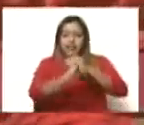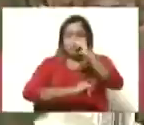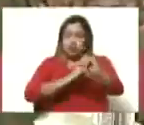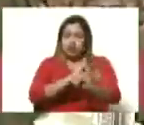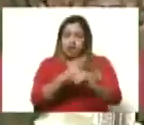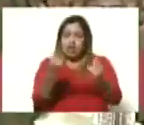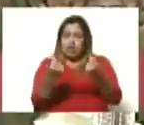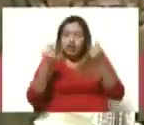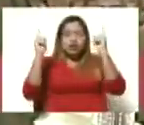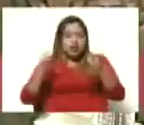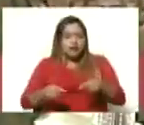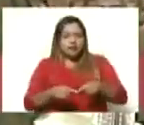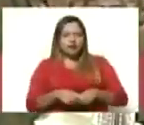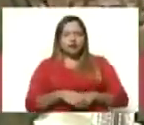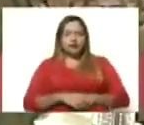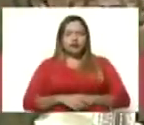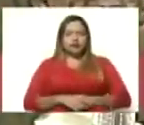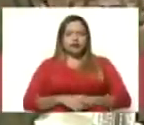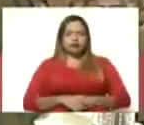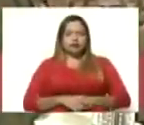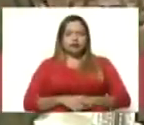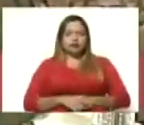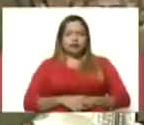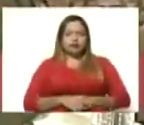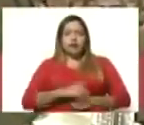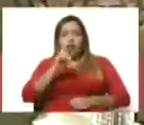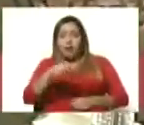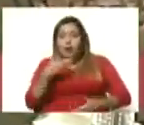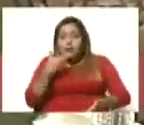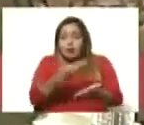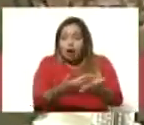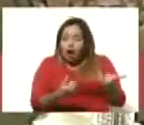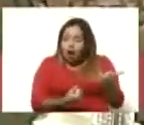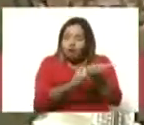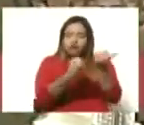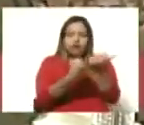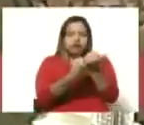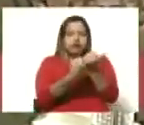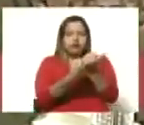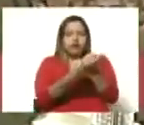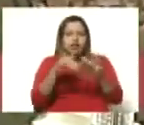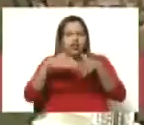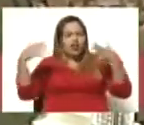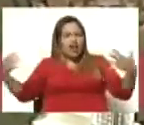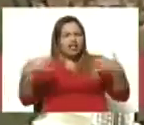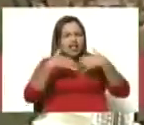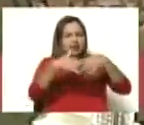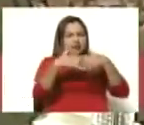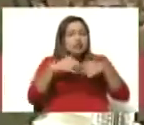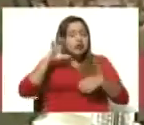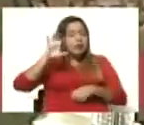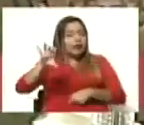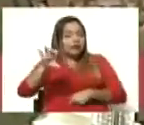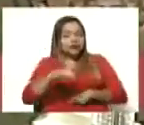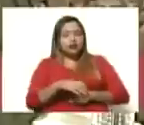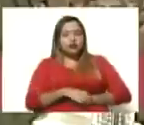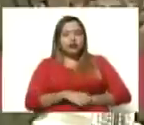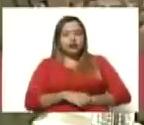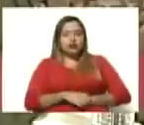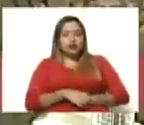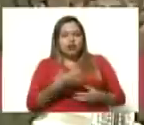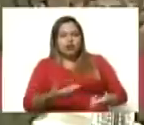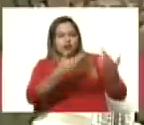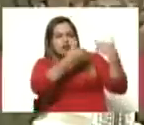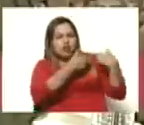internacionales también. Y también pido el apoyo de los grandes empresarios del país, los dueños de